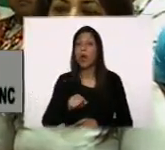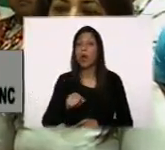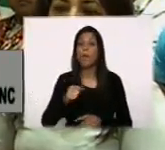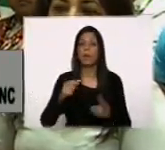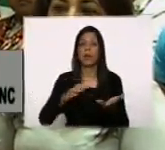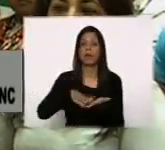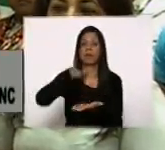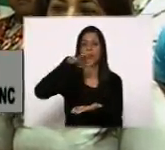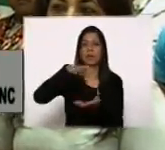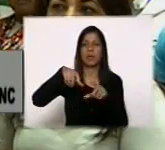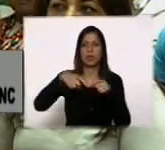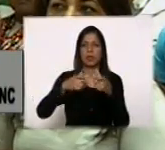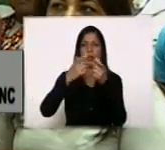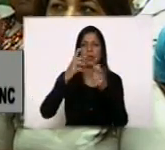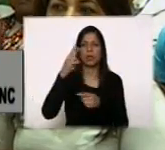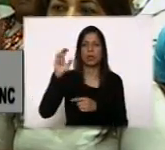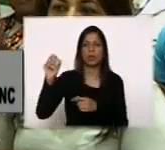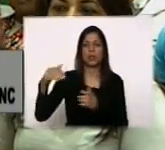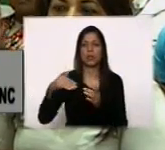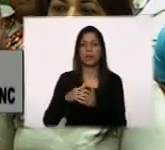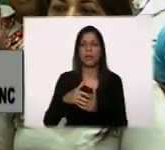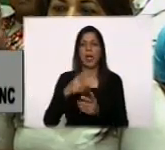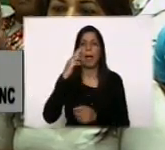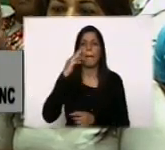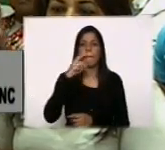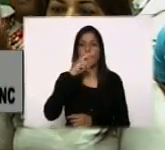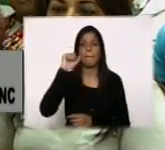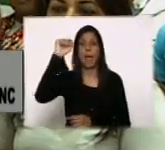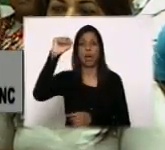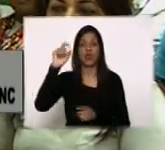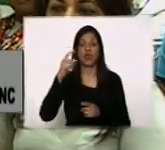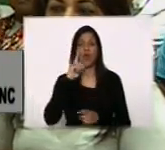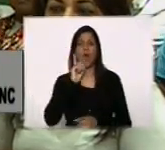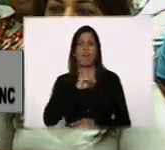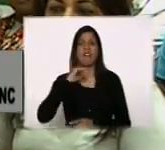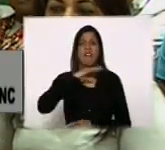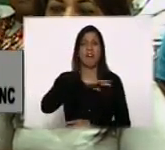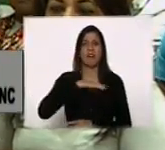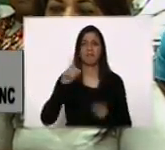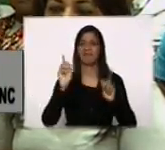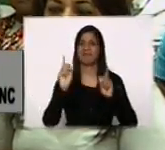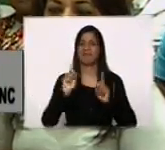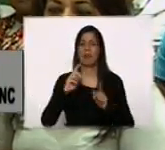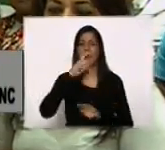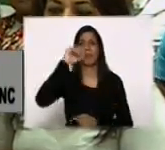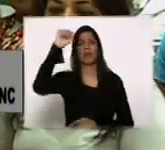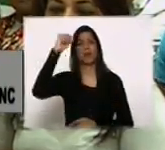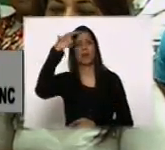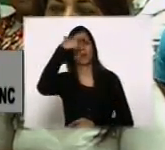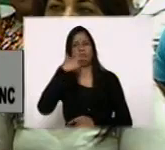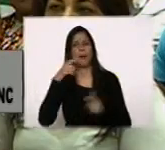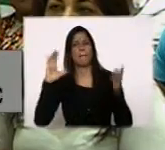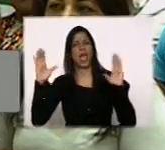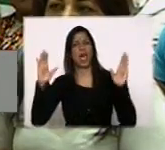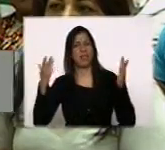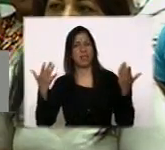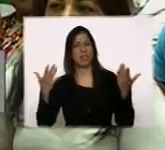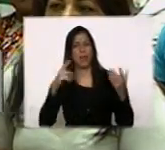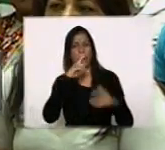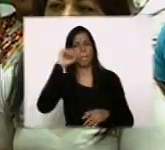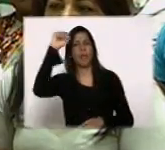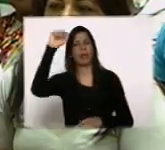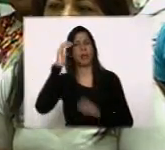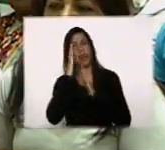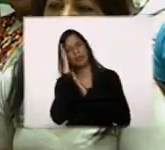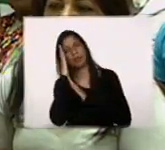y cueste 200.000 bolívares, no le saque la madre a Maduro. No. ¿Sabe por qué? Porque Maduro se parece a usted. ¿Sabe por qué? Porque Maduro no